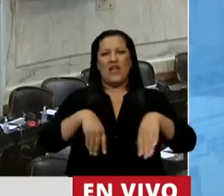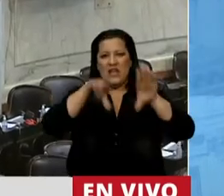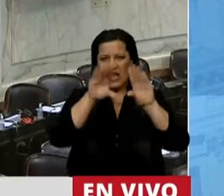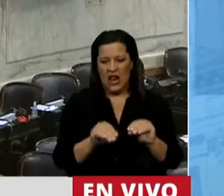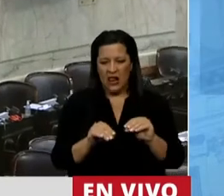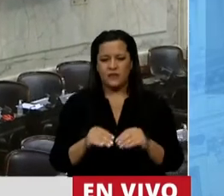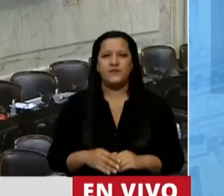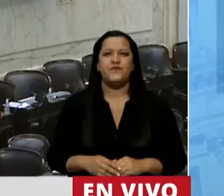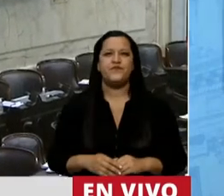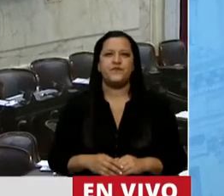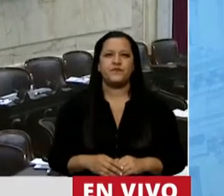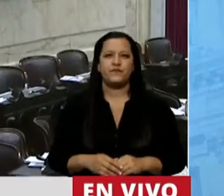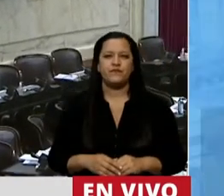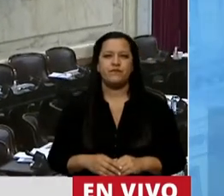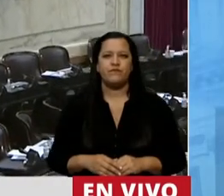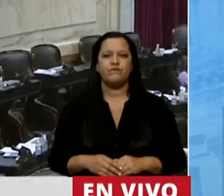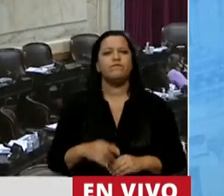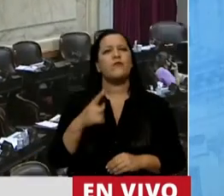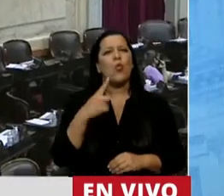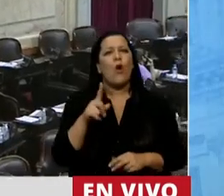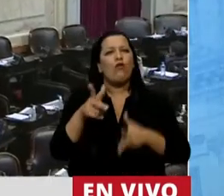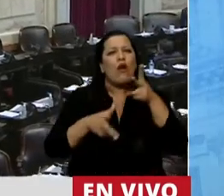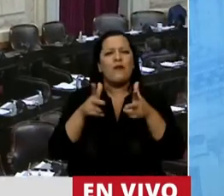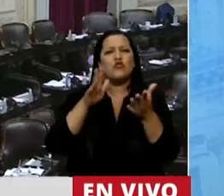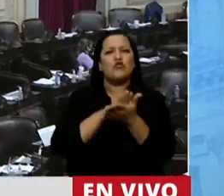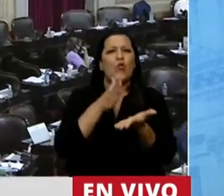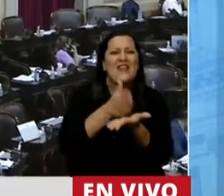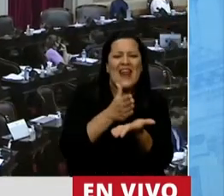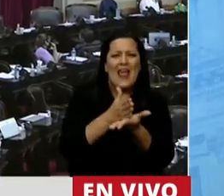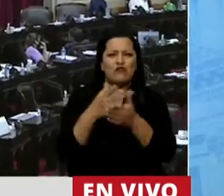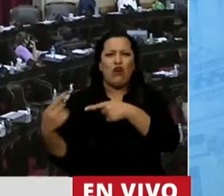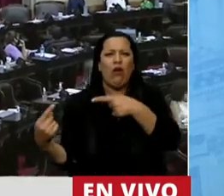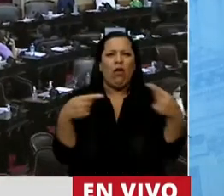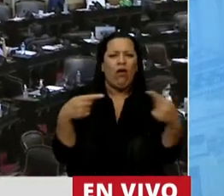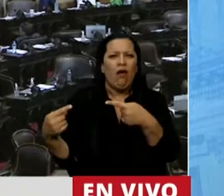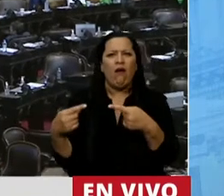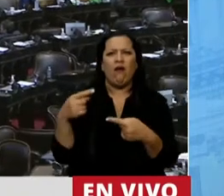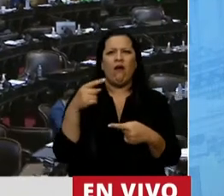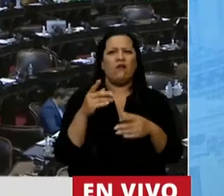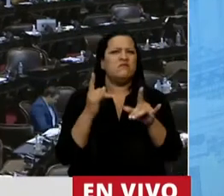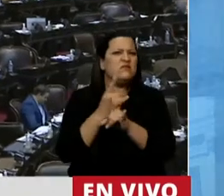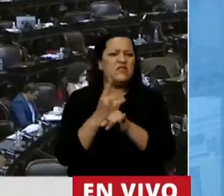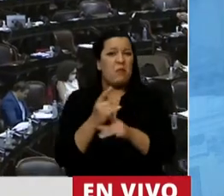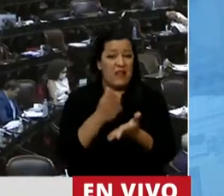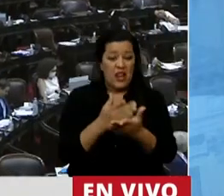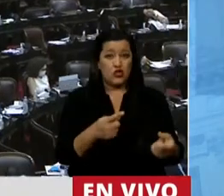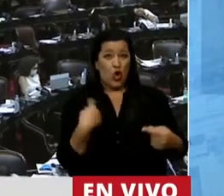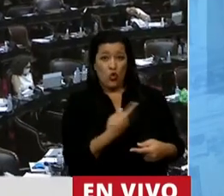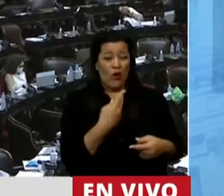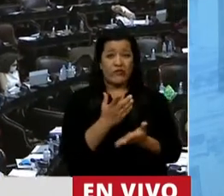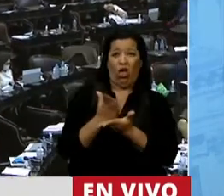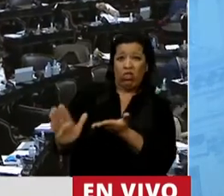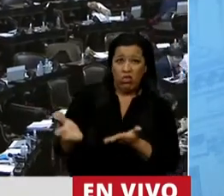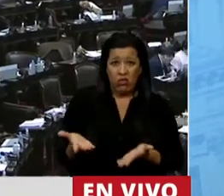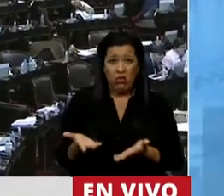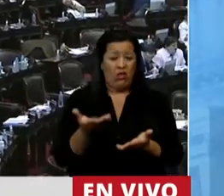integral. Cuando se habla de derechos en disputas, los que se suelen dejar de lado son los nuestros. Nuestro derecho